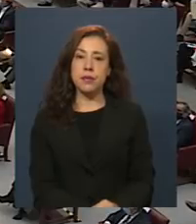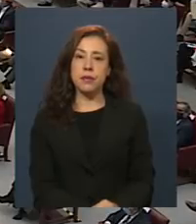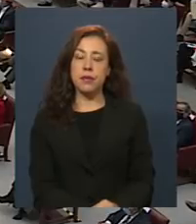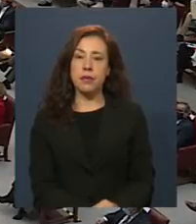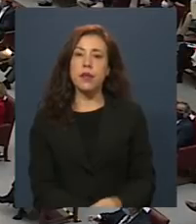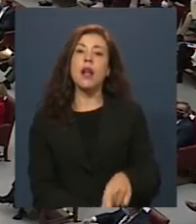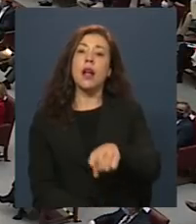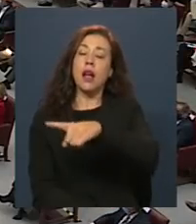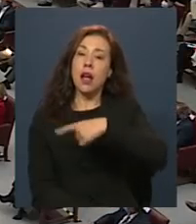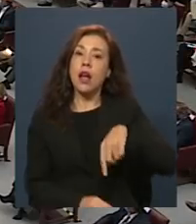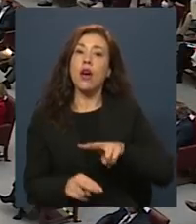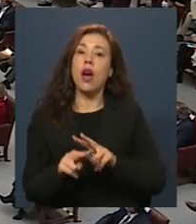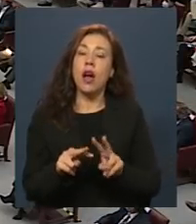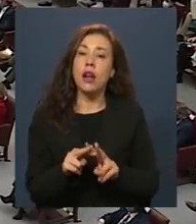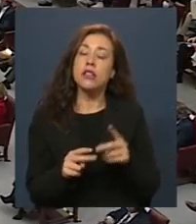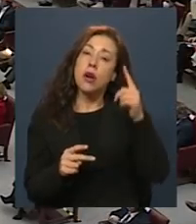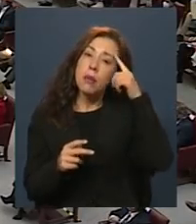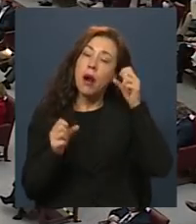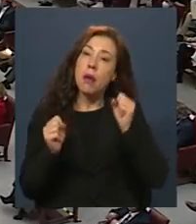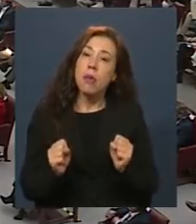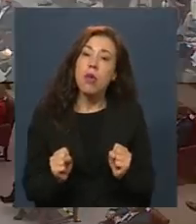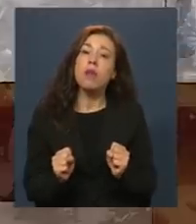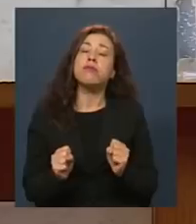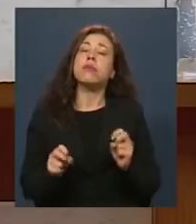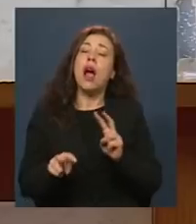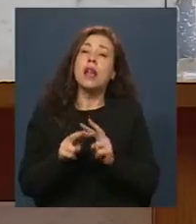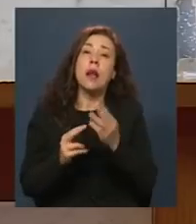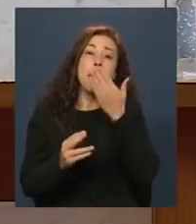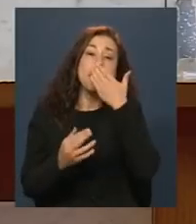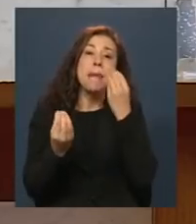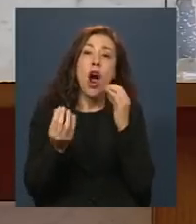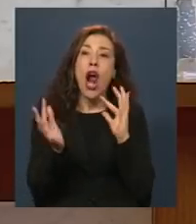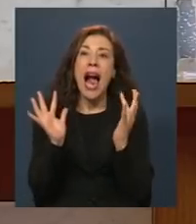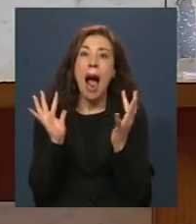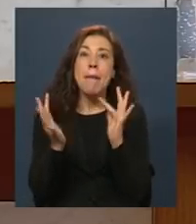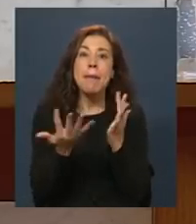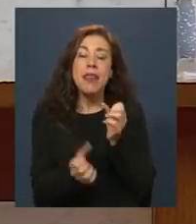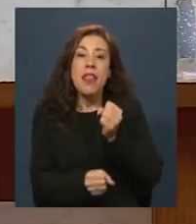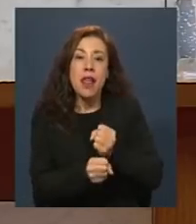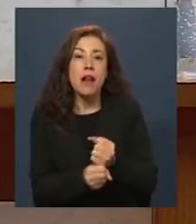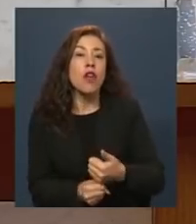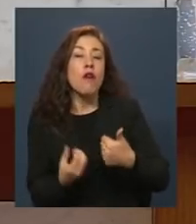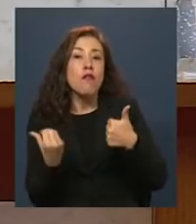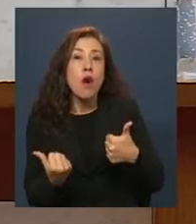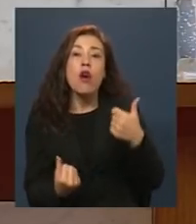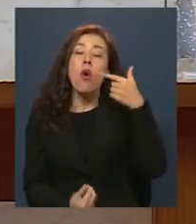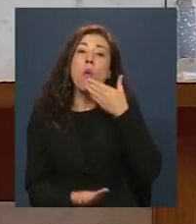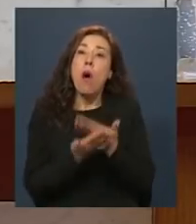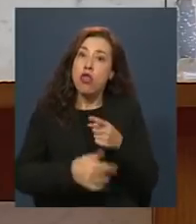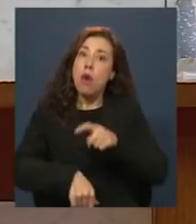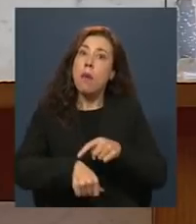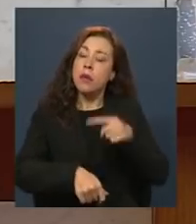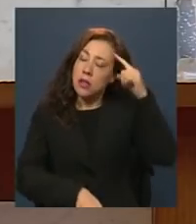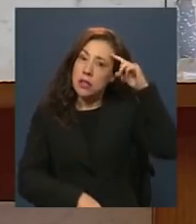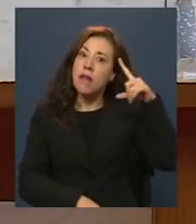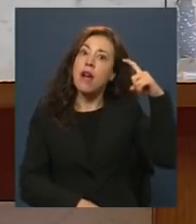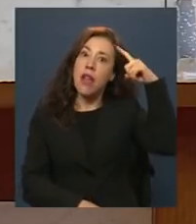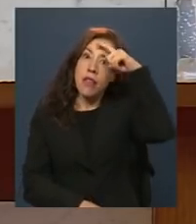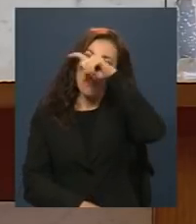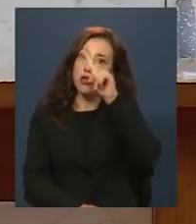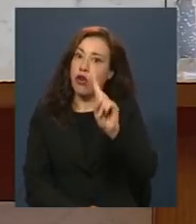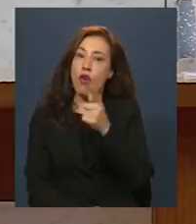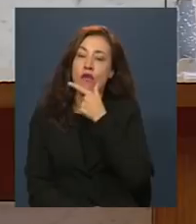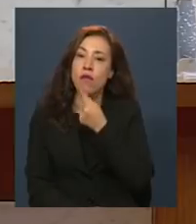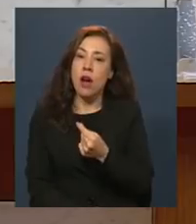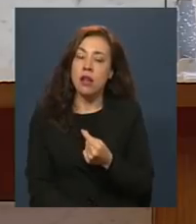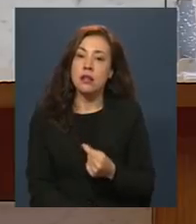que han colocado para construir y mejorar un clima laboral adecuado en momentos que sabemos no han sido fáciles.